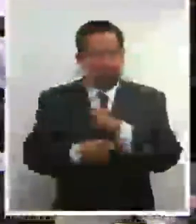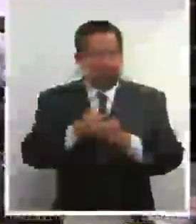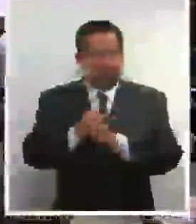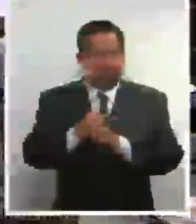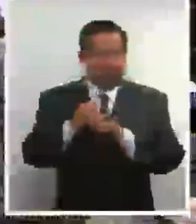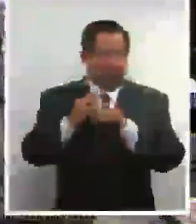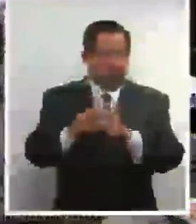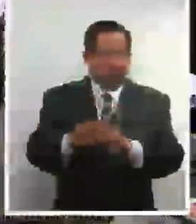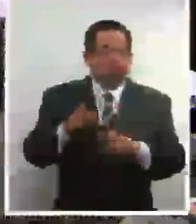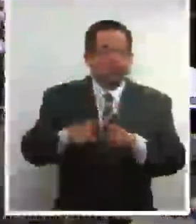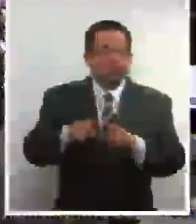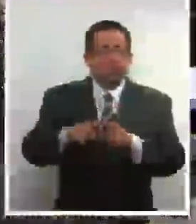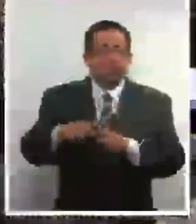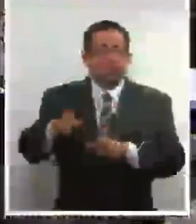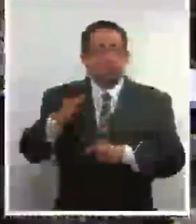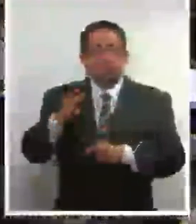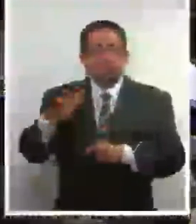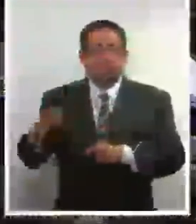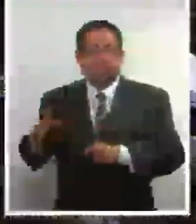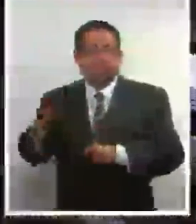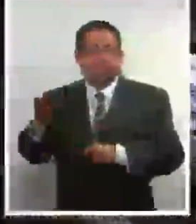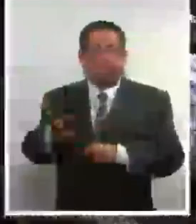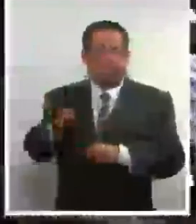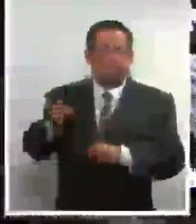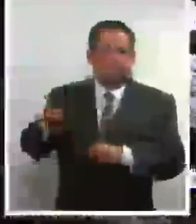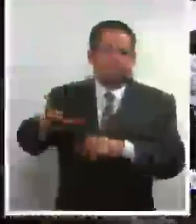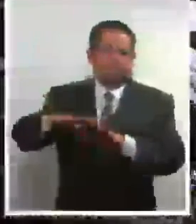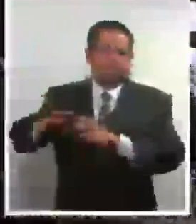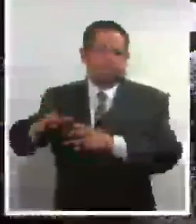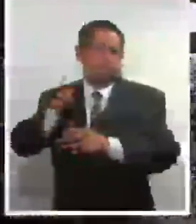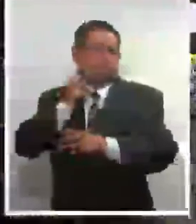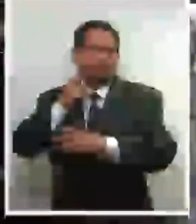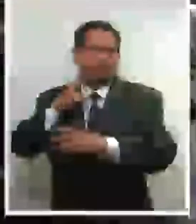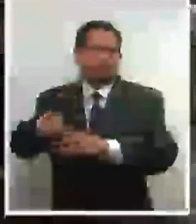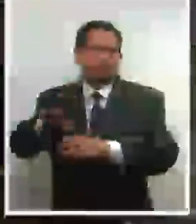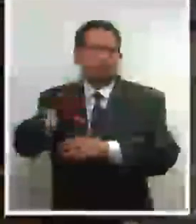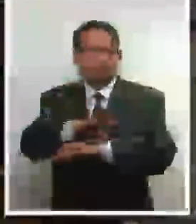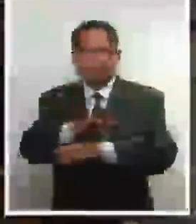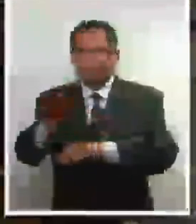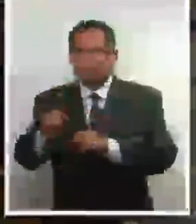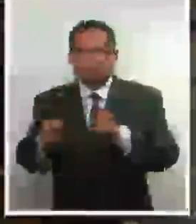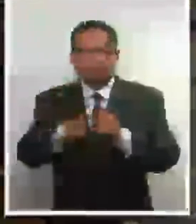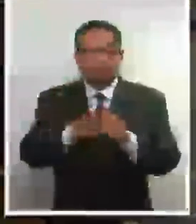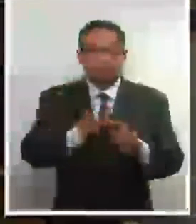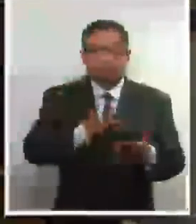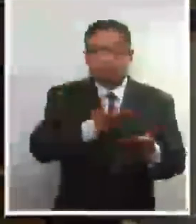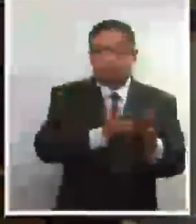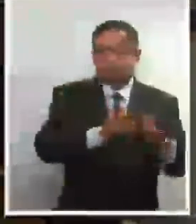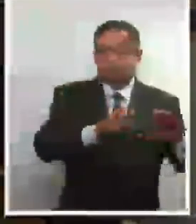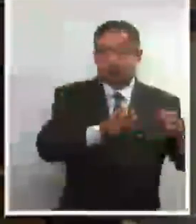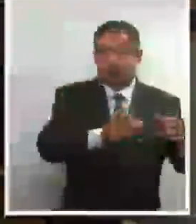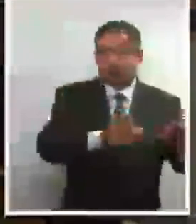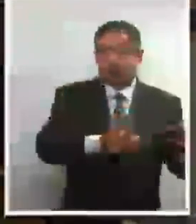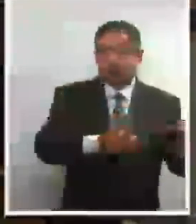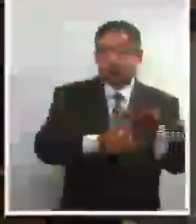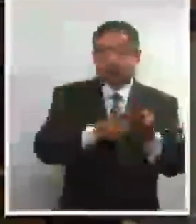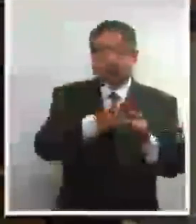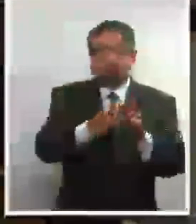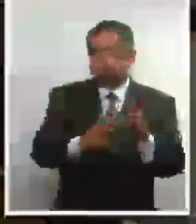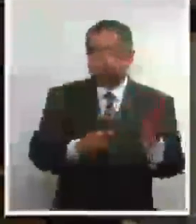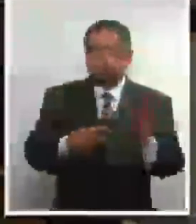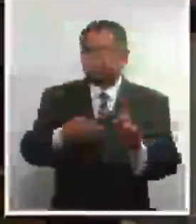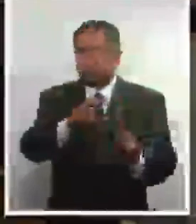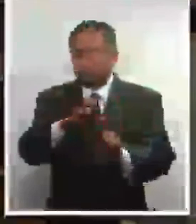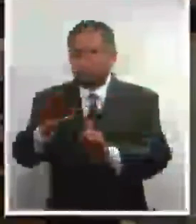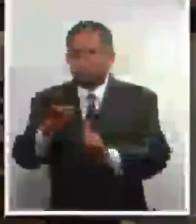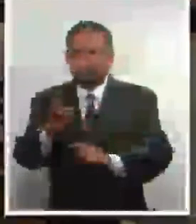será electa por mayoría calificada de la legislatura a propuesta del Consejo Ciudadano por la Fiscalía previsto por